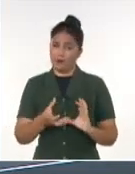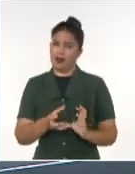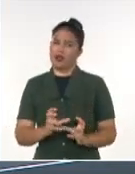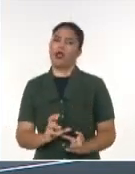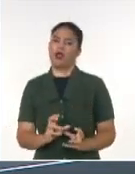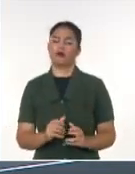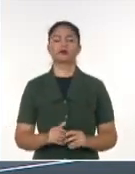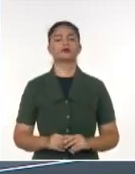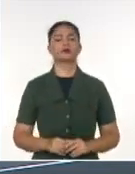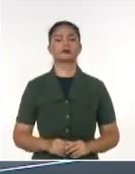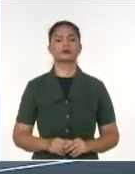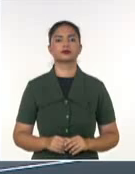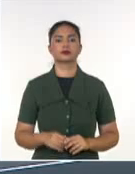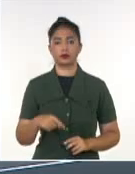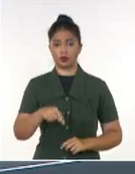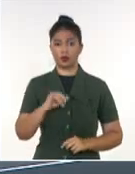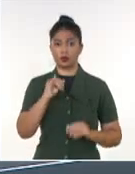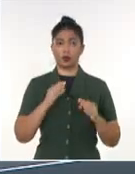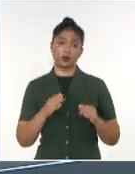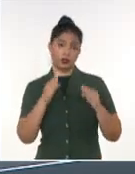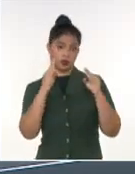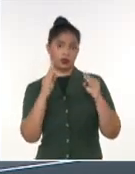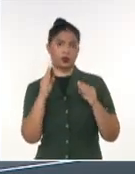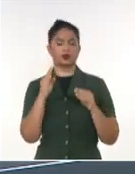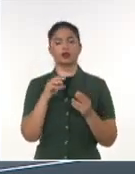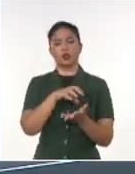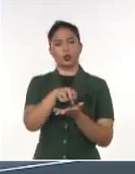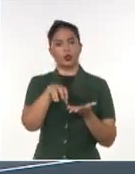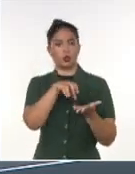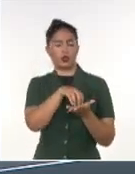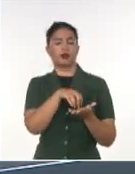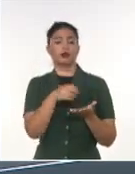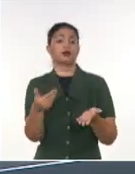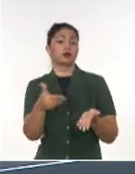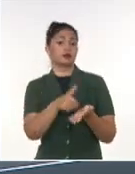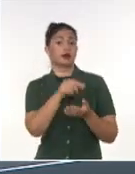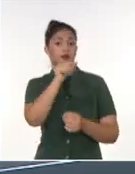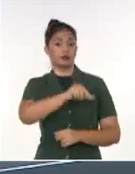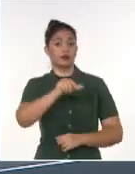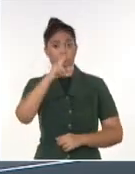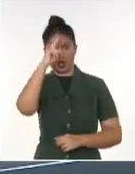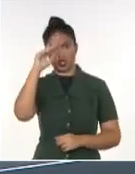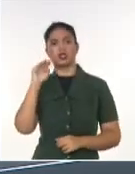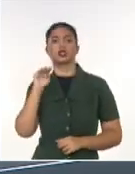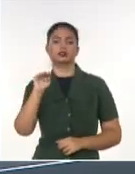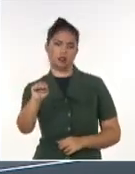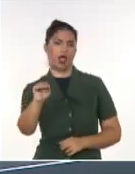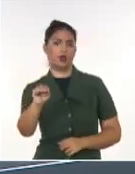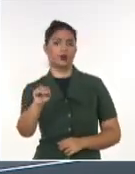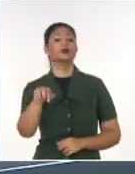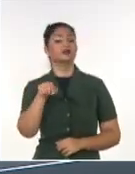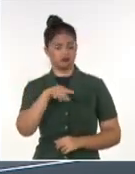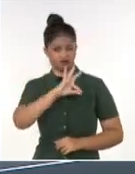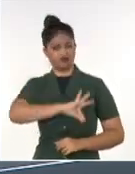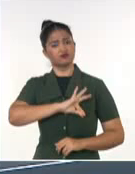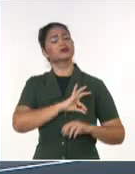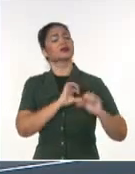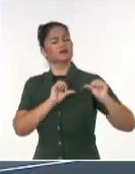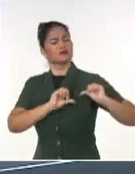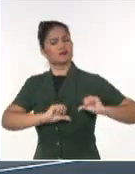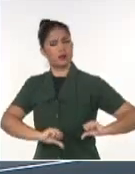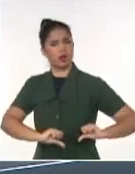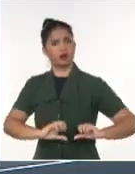hoy en nuestras instituciones hemos recibido personas que acuden ya para ingresar con esta sintomatología. Entonces, por eso, el